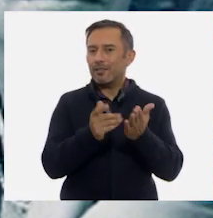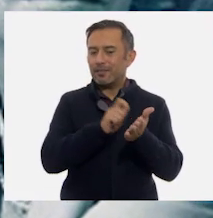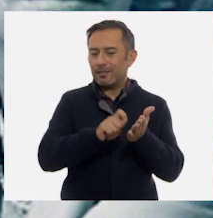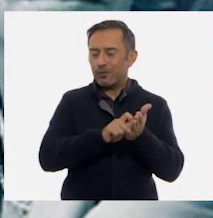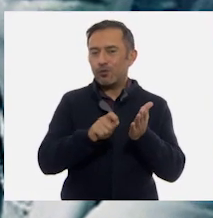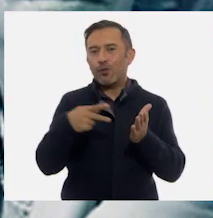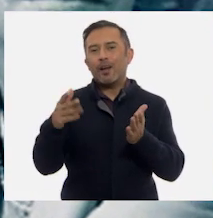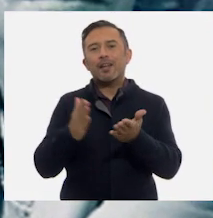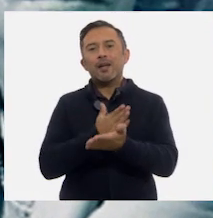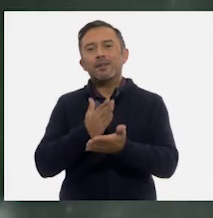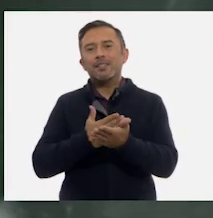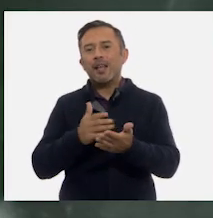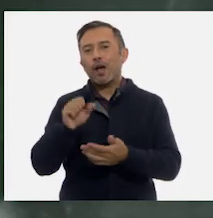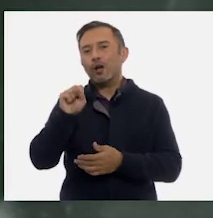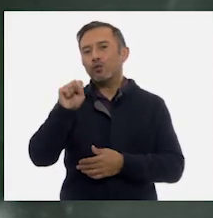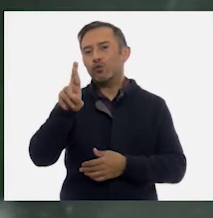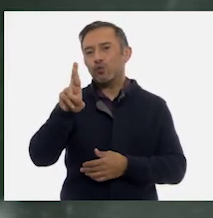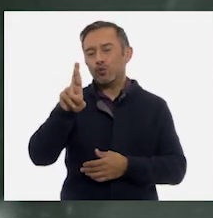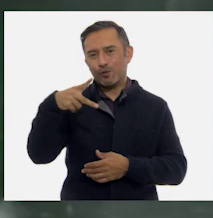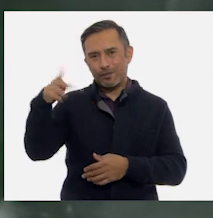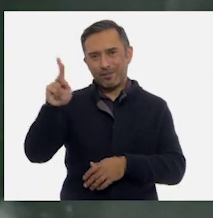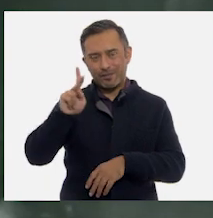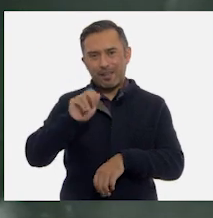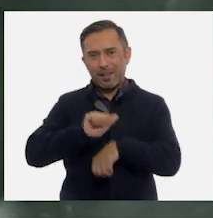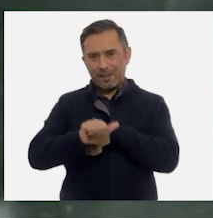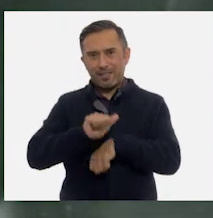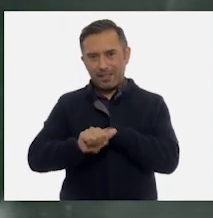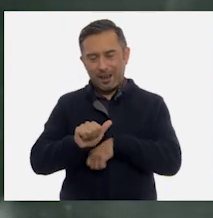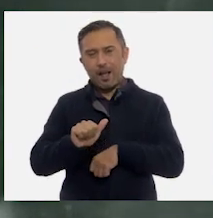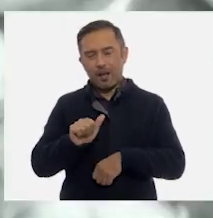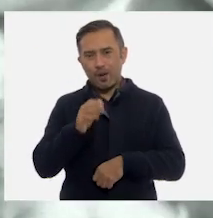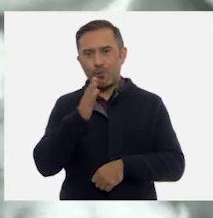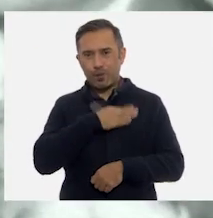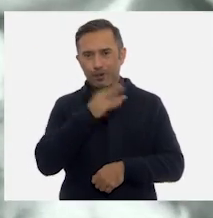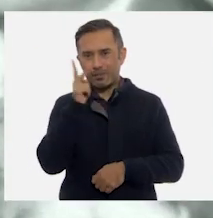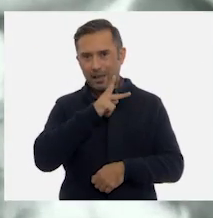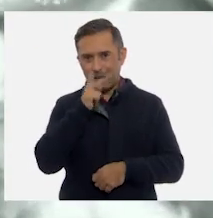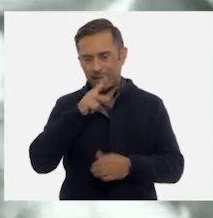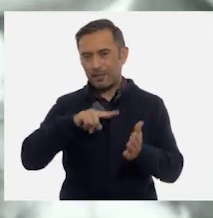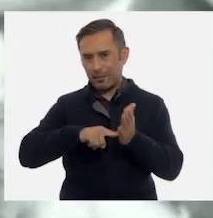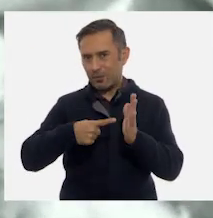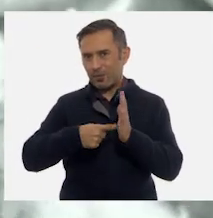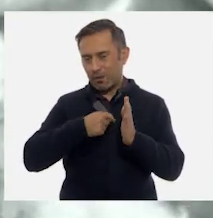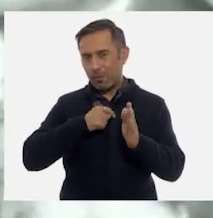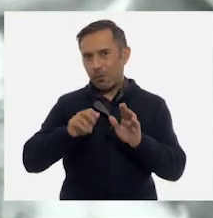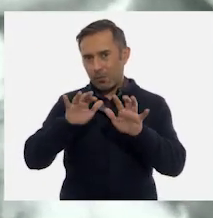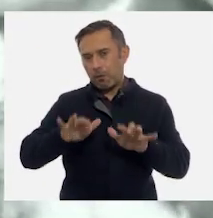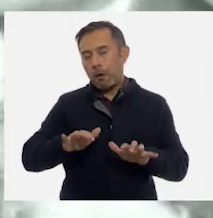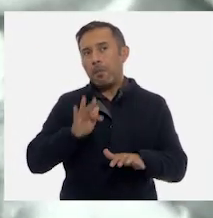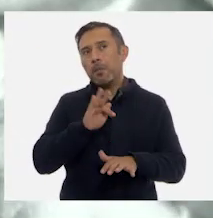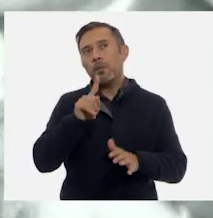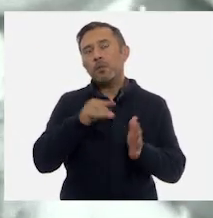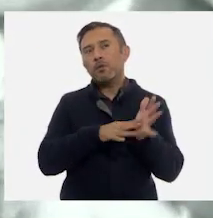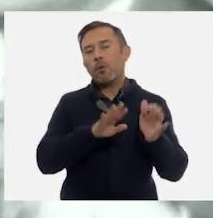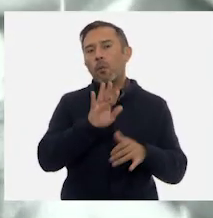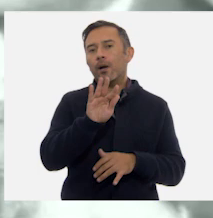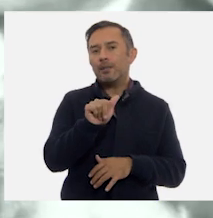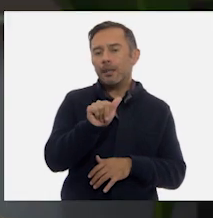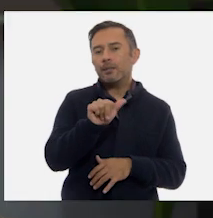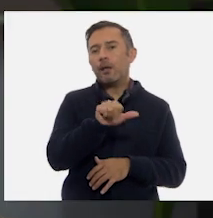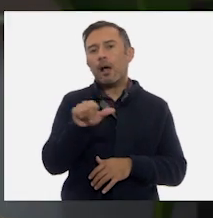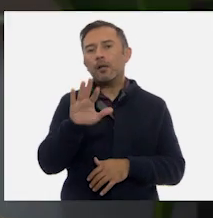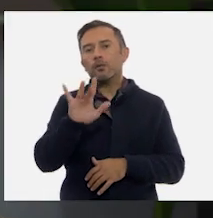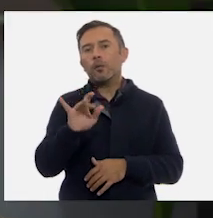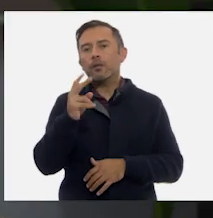de Buenos Aires. Es muy importante el periodo europeo, que más o menos corre del 46 al 52, por varias